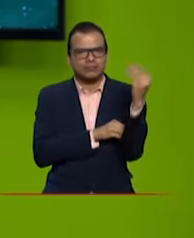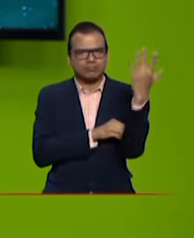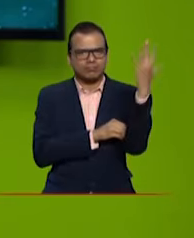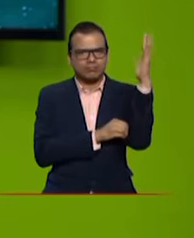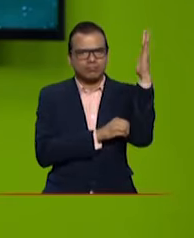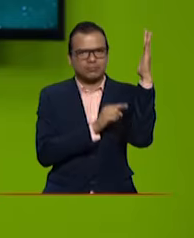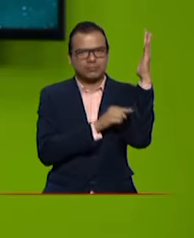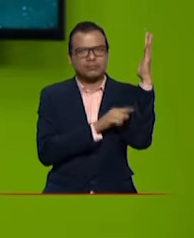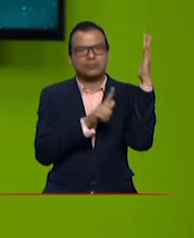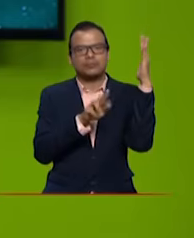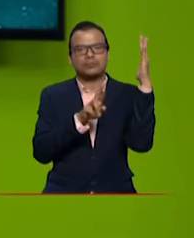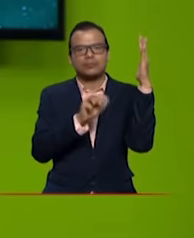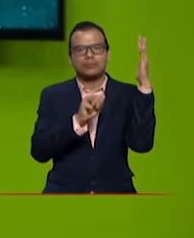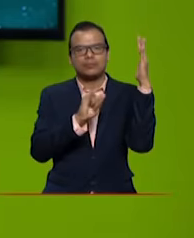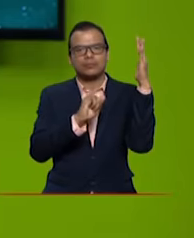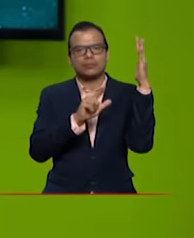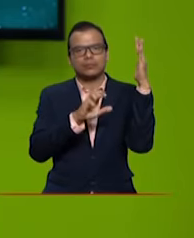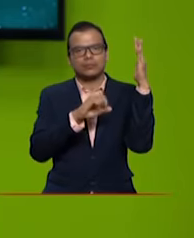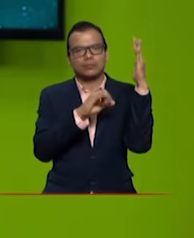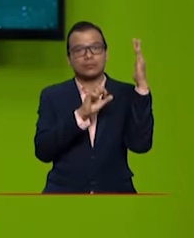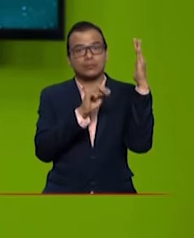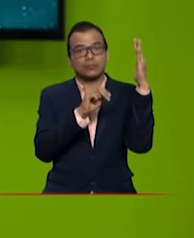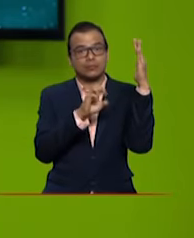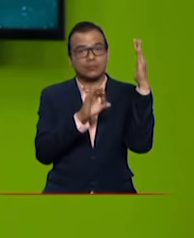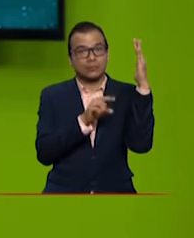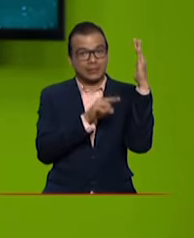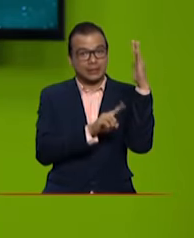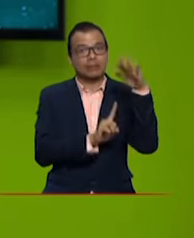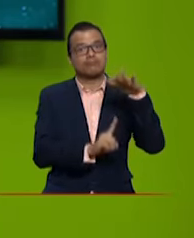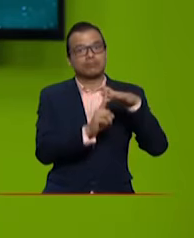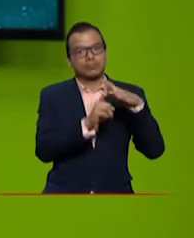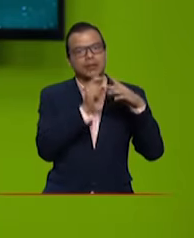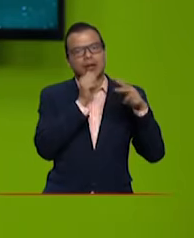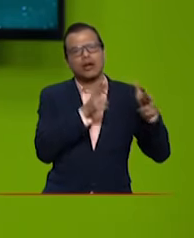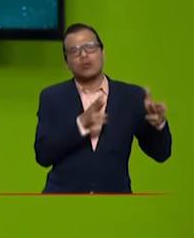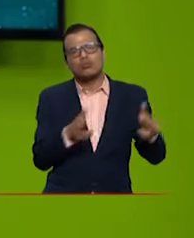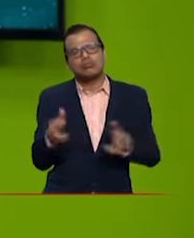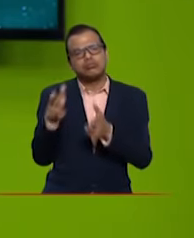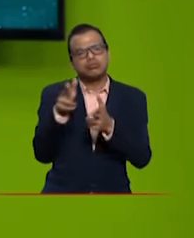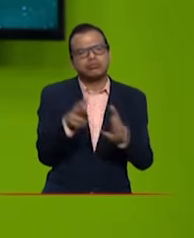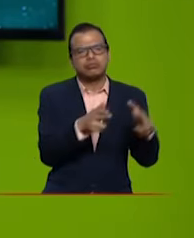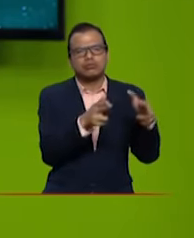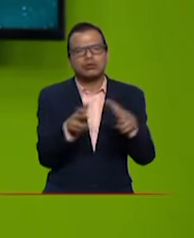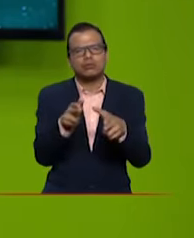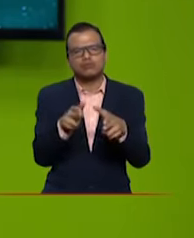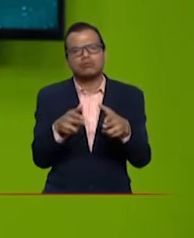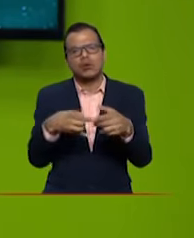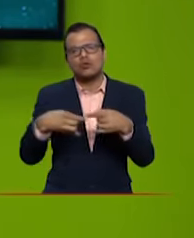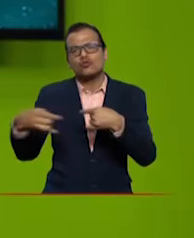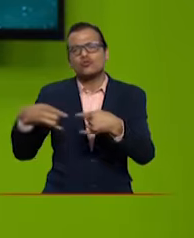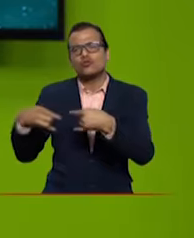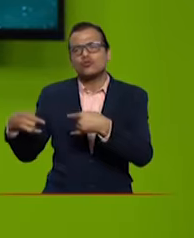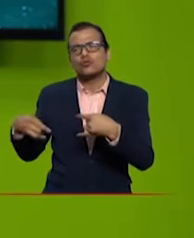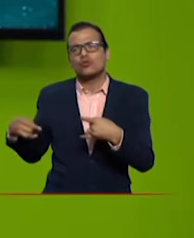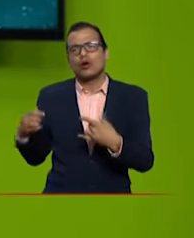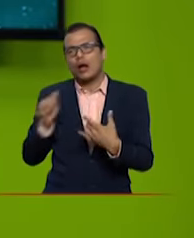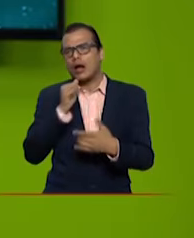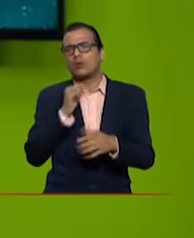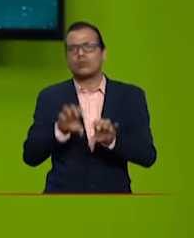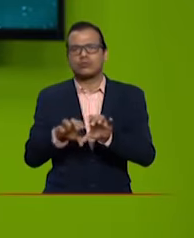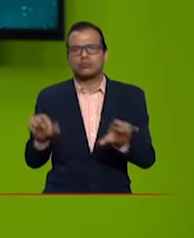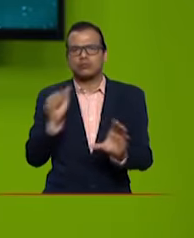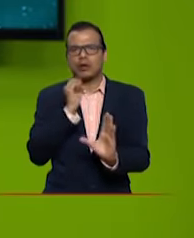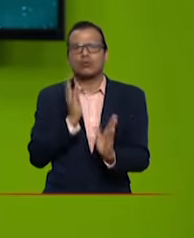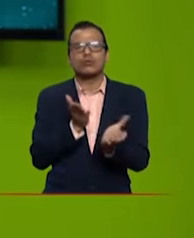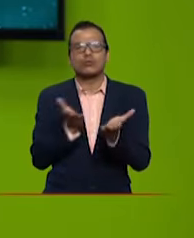esa agua que salen de nuestros frailejones son que llegan a nuestras cuencas y de las cuencas que se abastecen los demás acueductos y ríos de nuestro